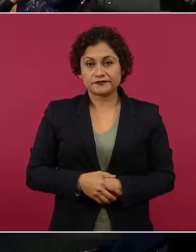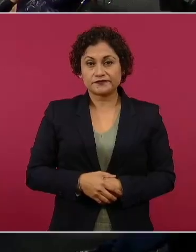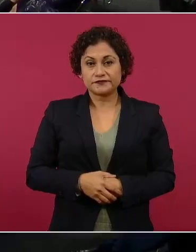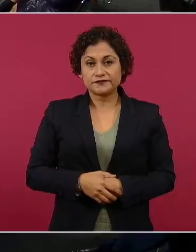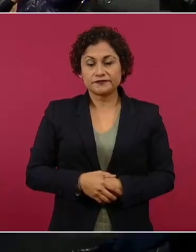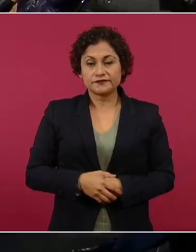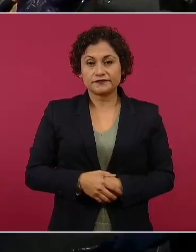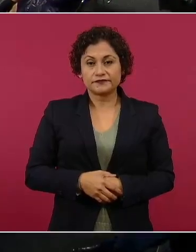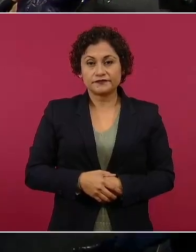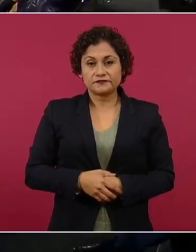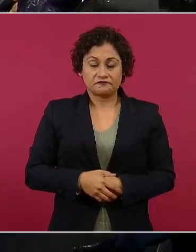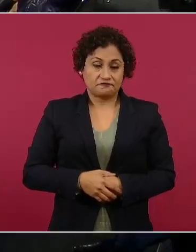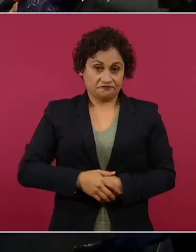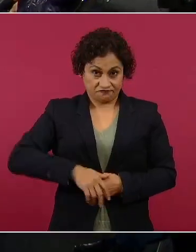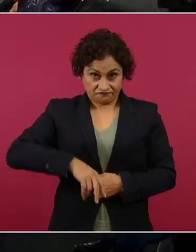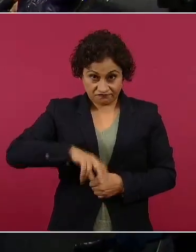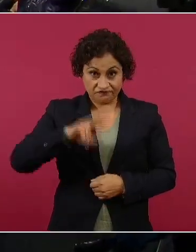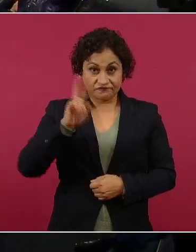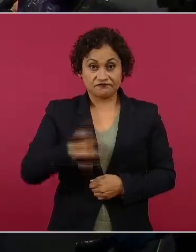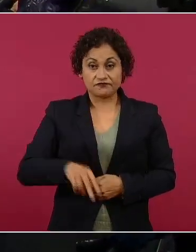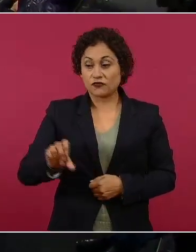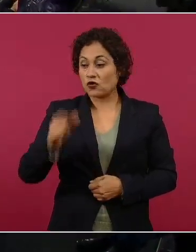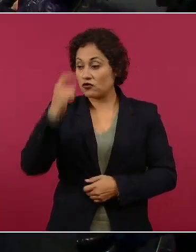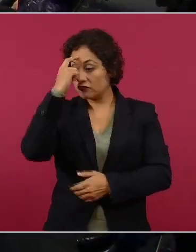que sostenía que una mentira